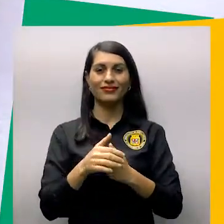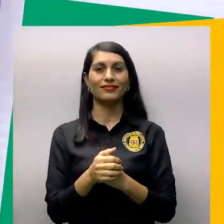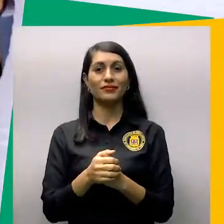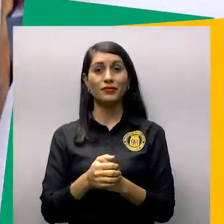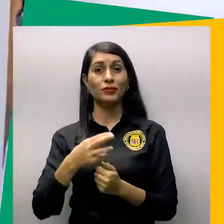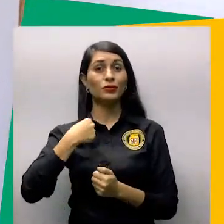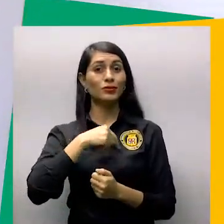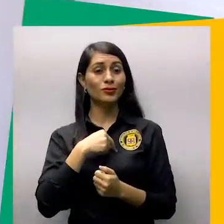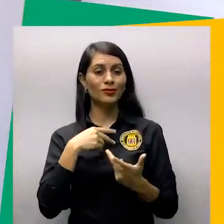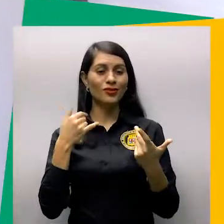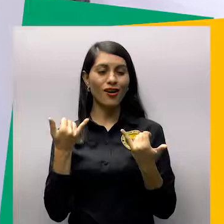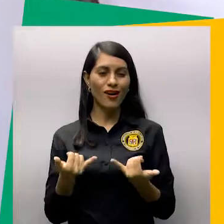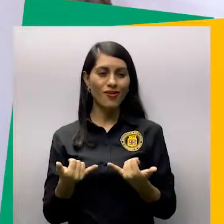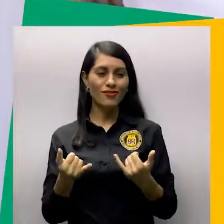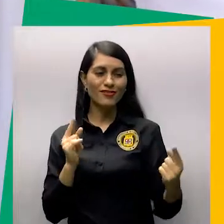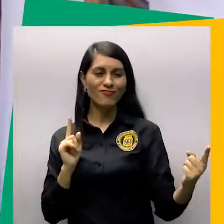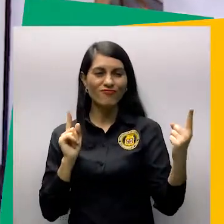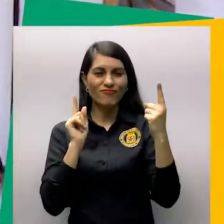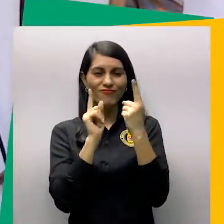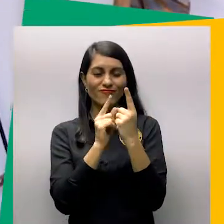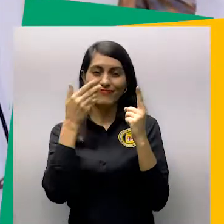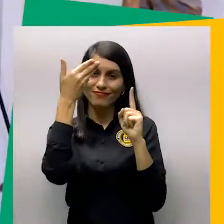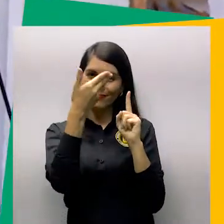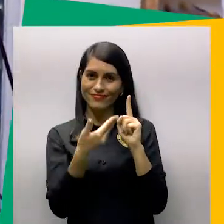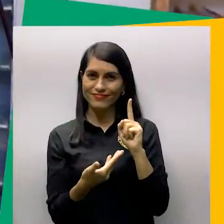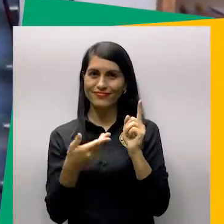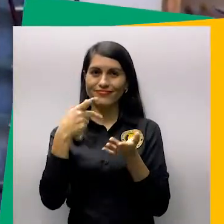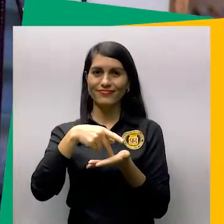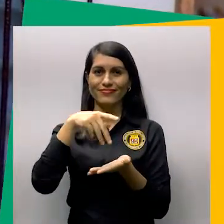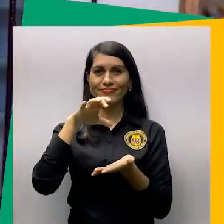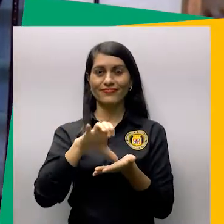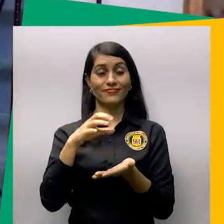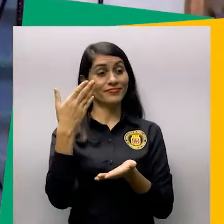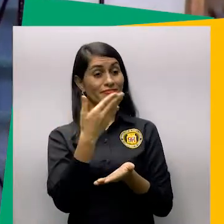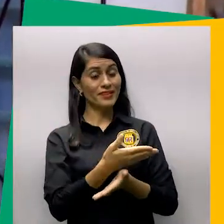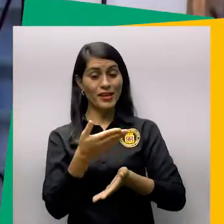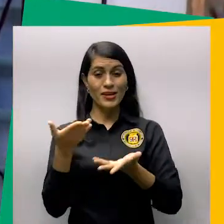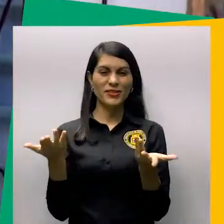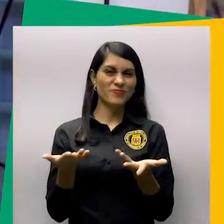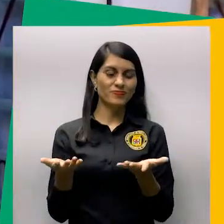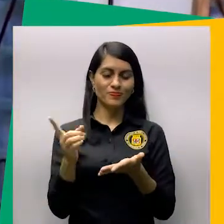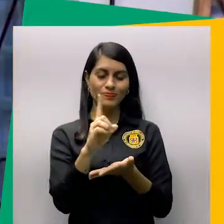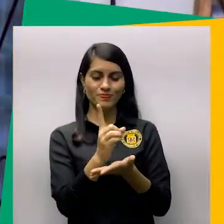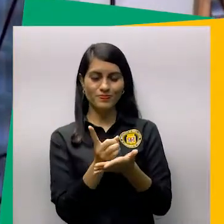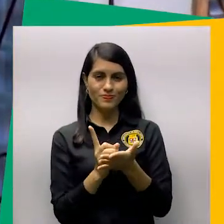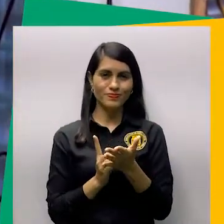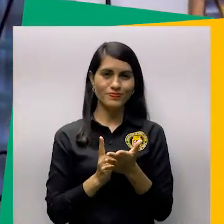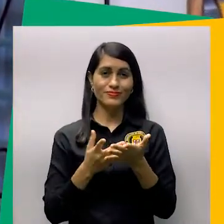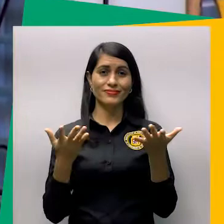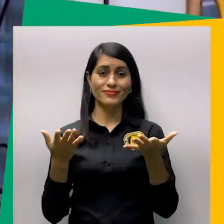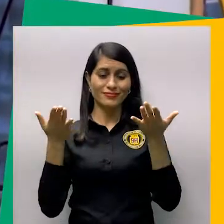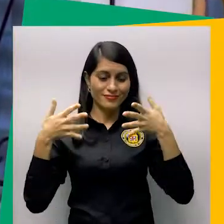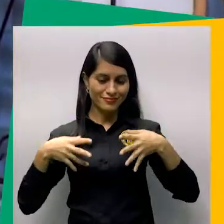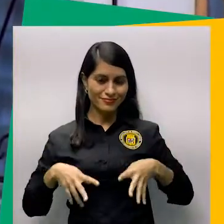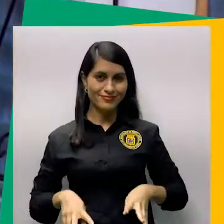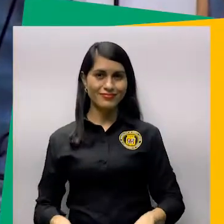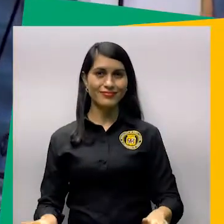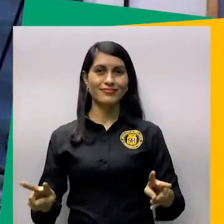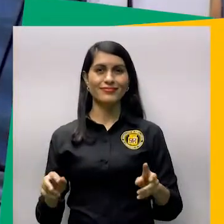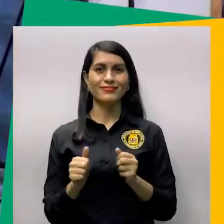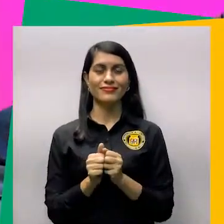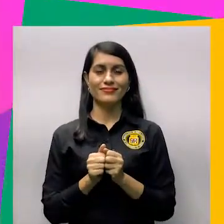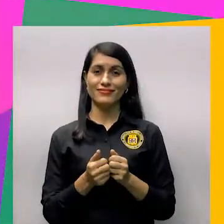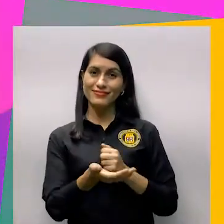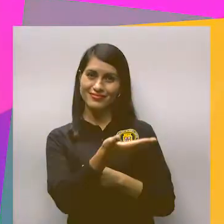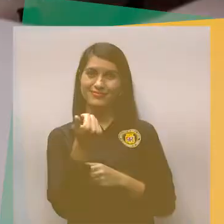nos encontramos con una de las diseñadoras más reconocidas de todo Puerto Cortés. Así es, estamos con Marcia Pavón. Así que,